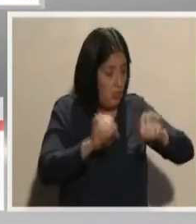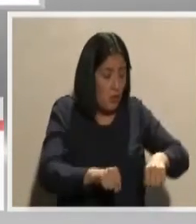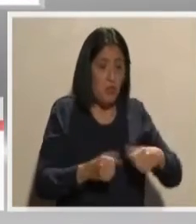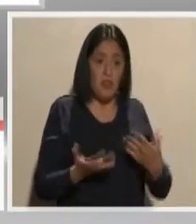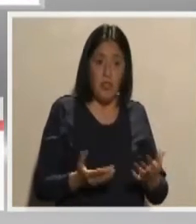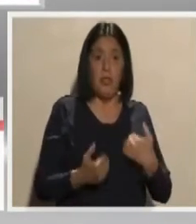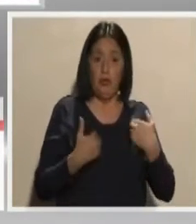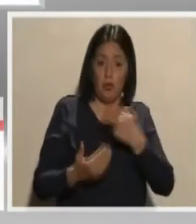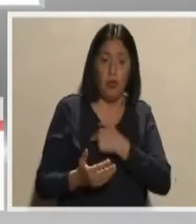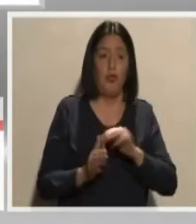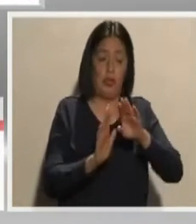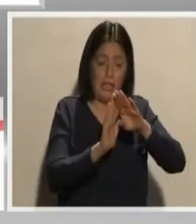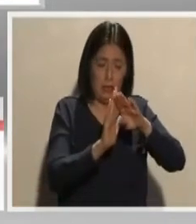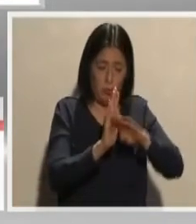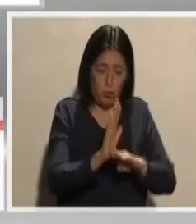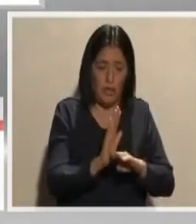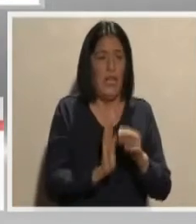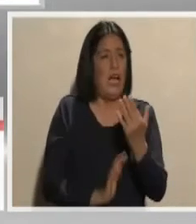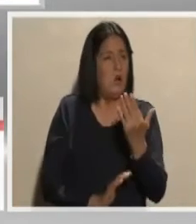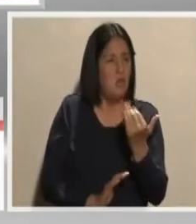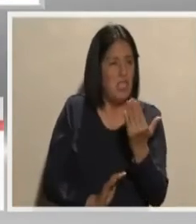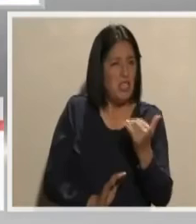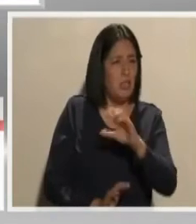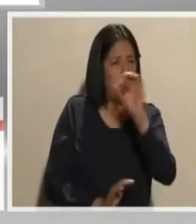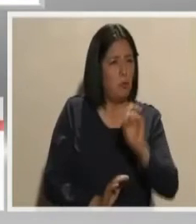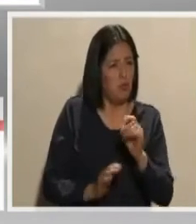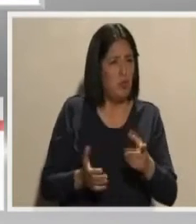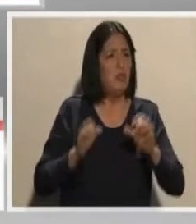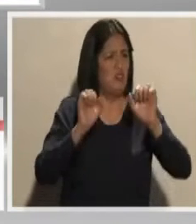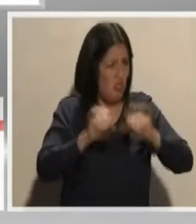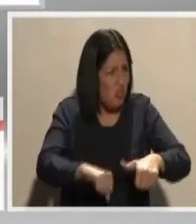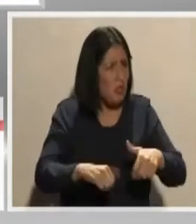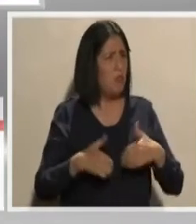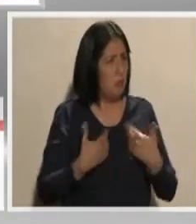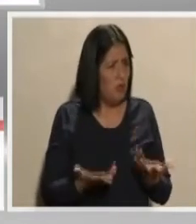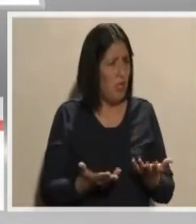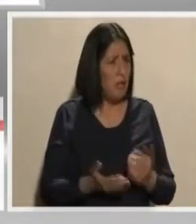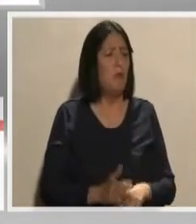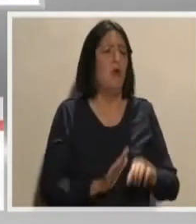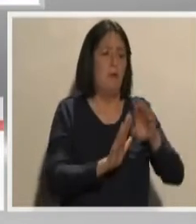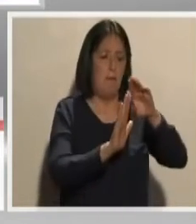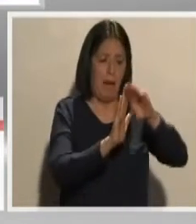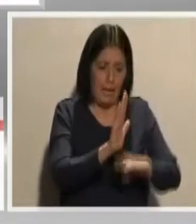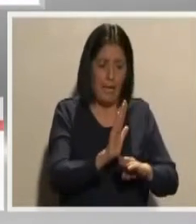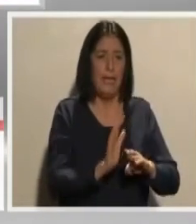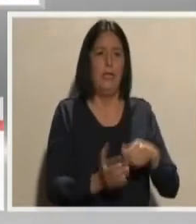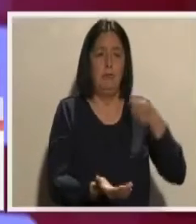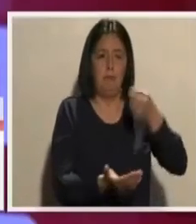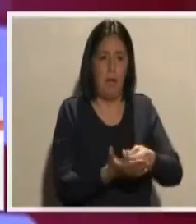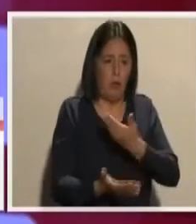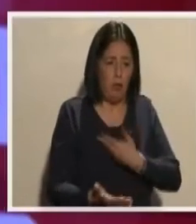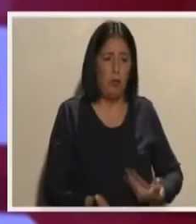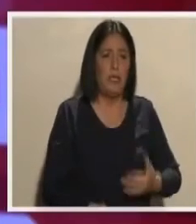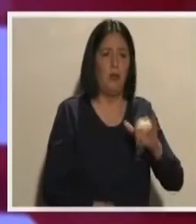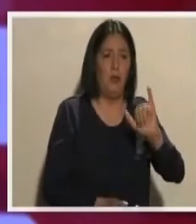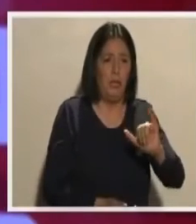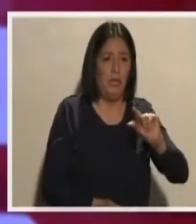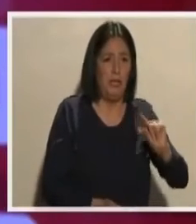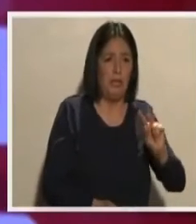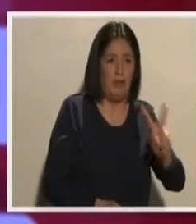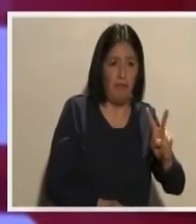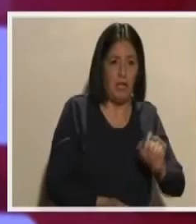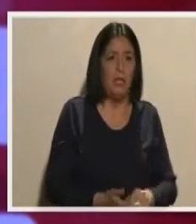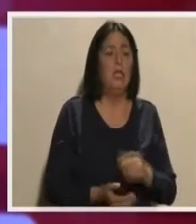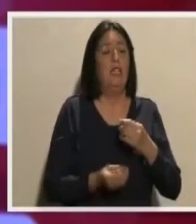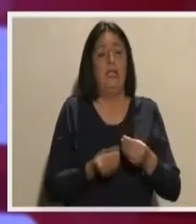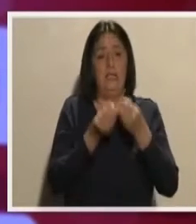más razonable, a la mitad, 15%, podemos bajar el IGB, darle los 3 puntos que usted